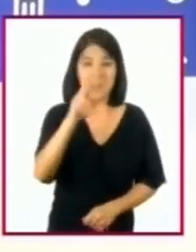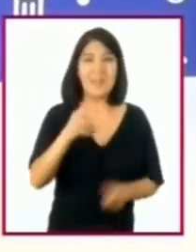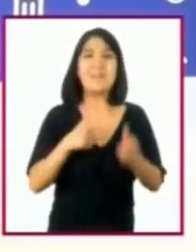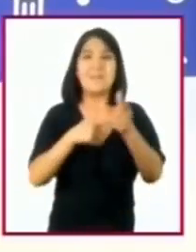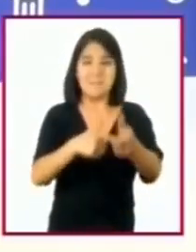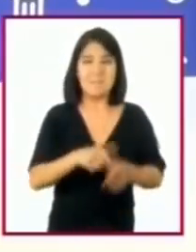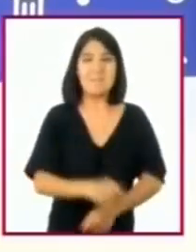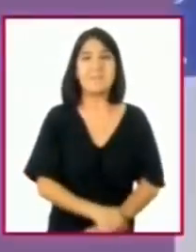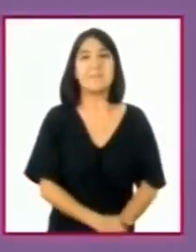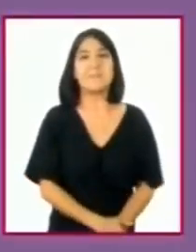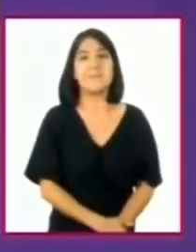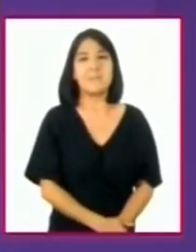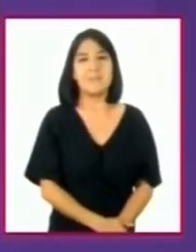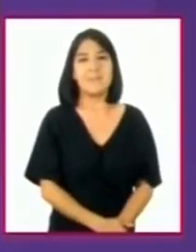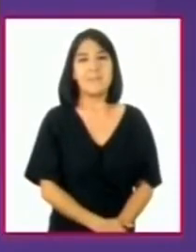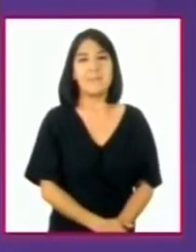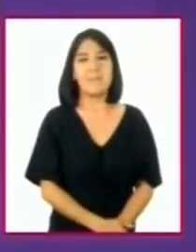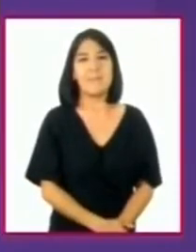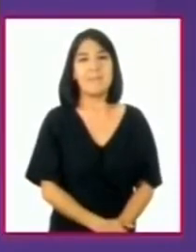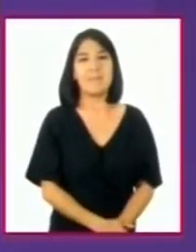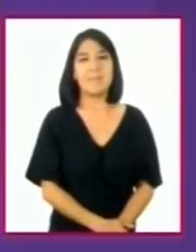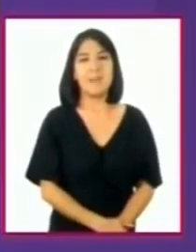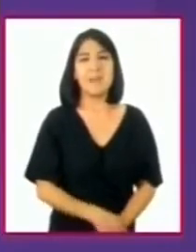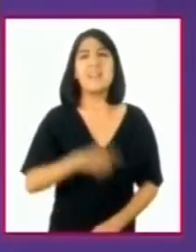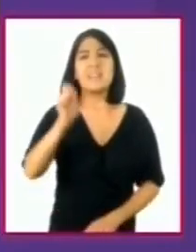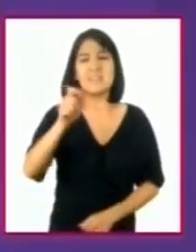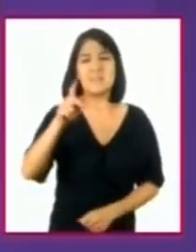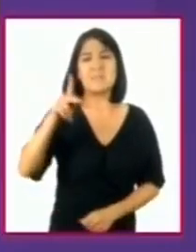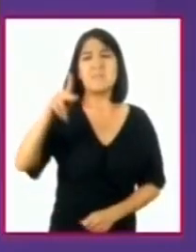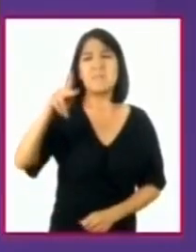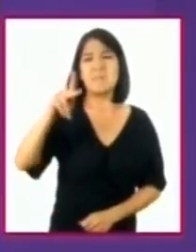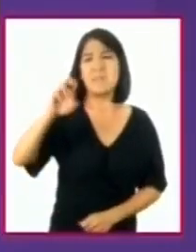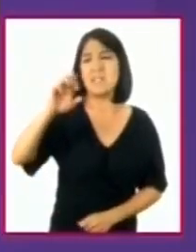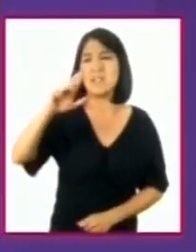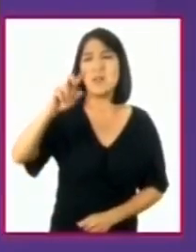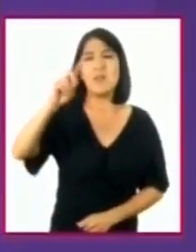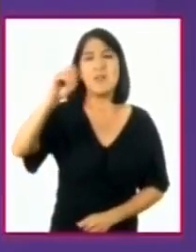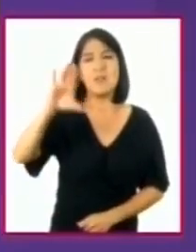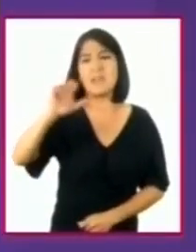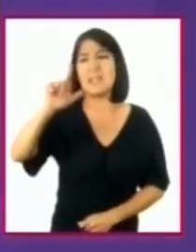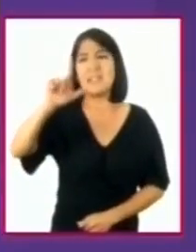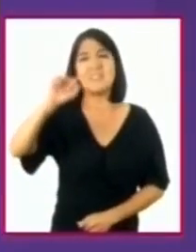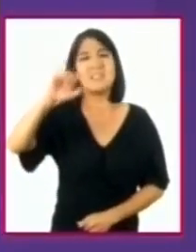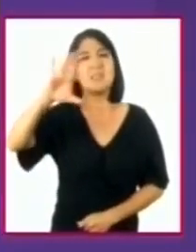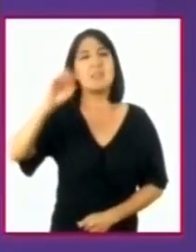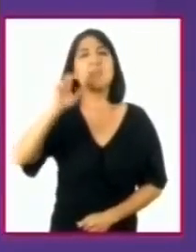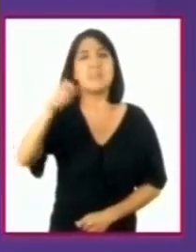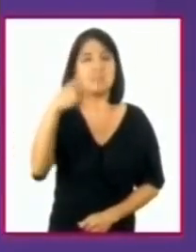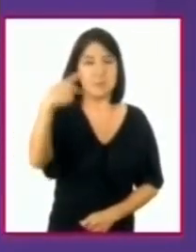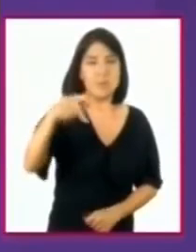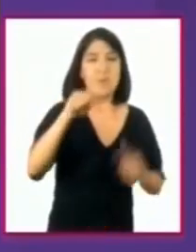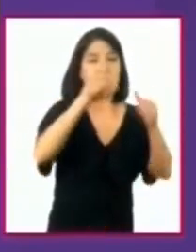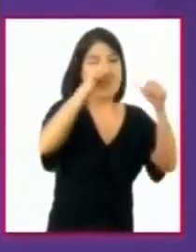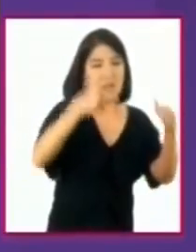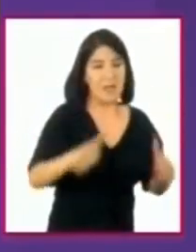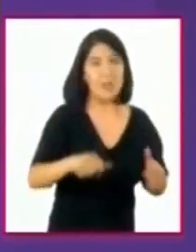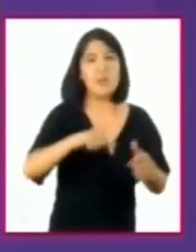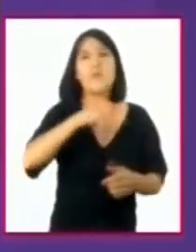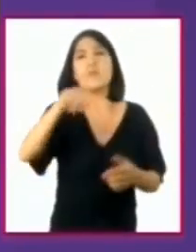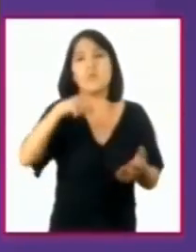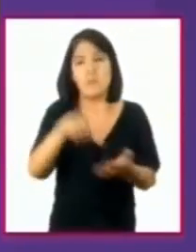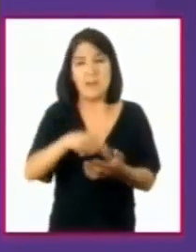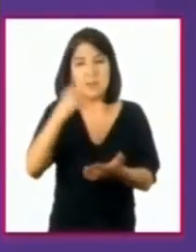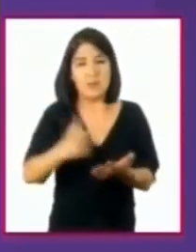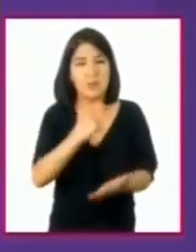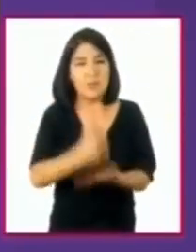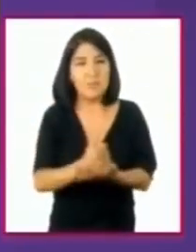video. El periodo clásico representa la etapa en la que las artes, el urbanismo y la arquitectura